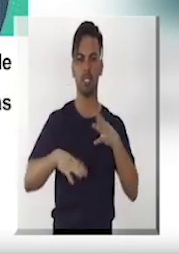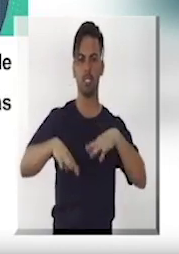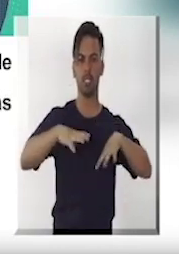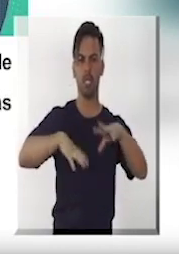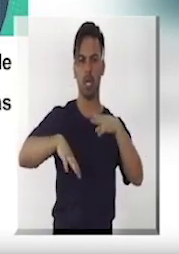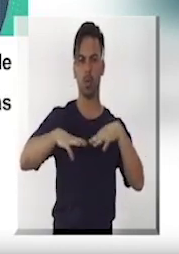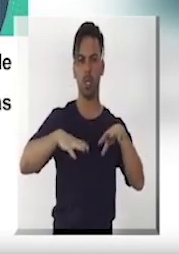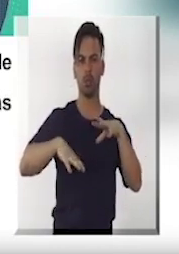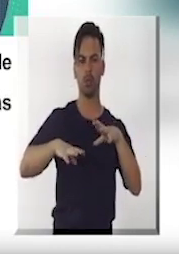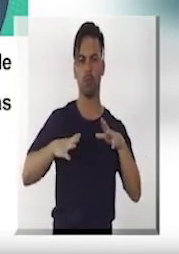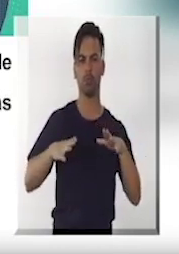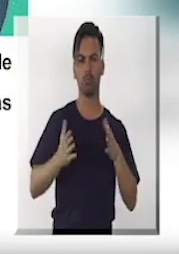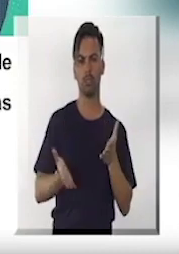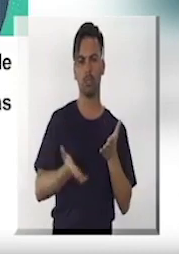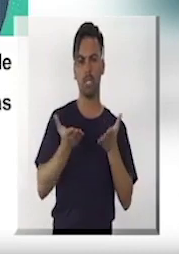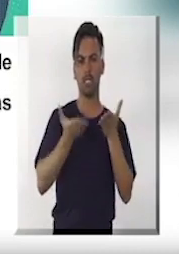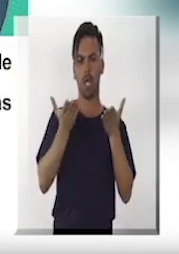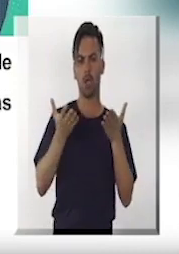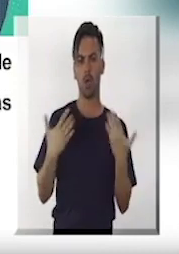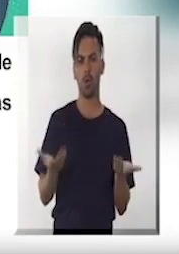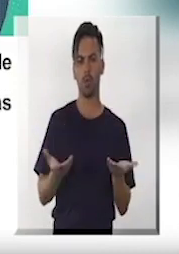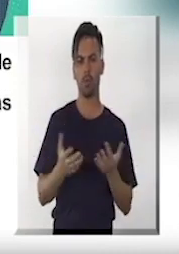vas a desarrollar.